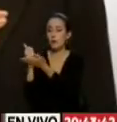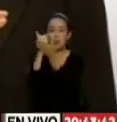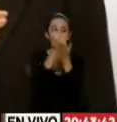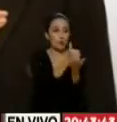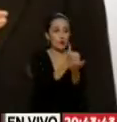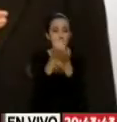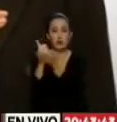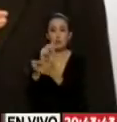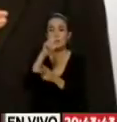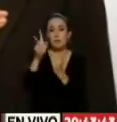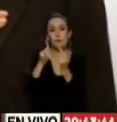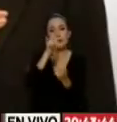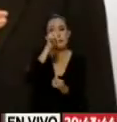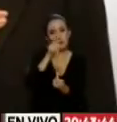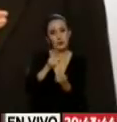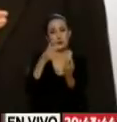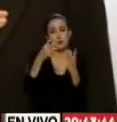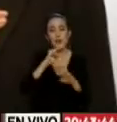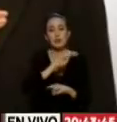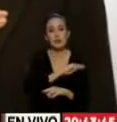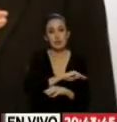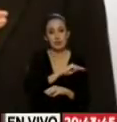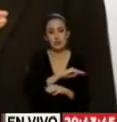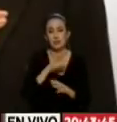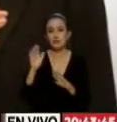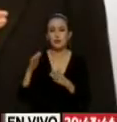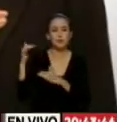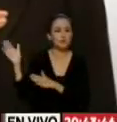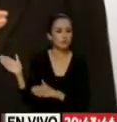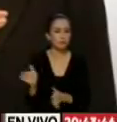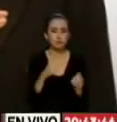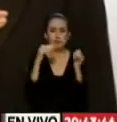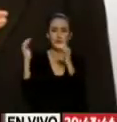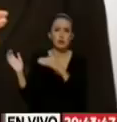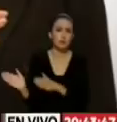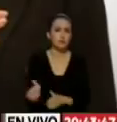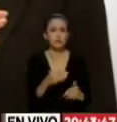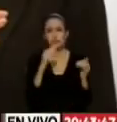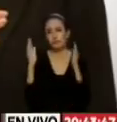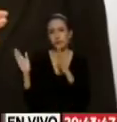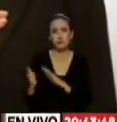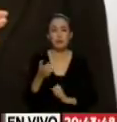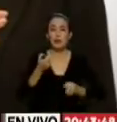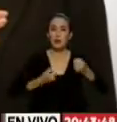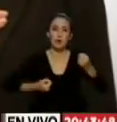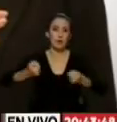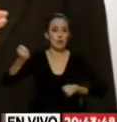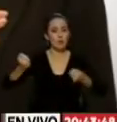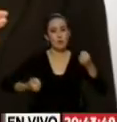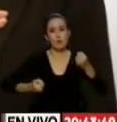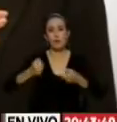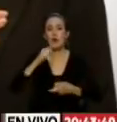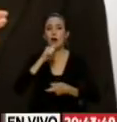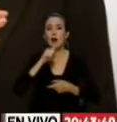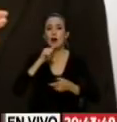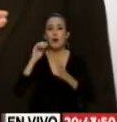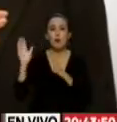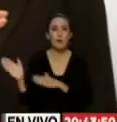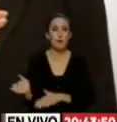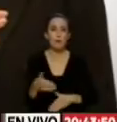de Guayaquil. Así que están saliendo continuamente tanqueros con el resguardo policial al